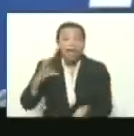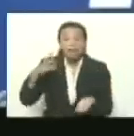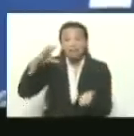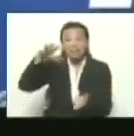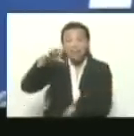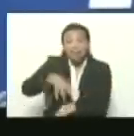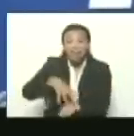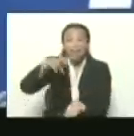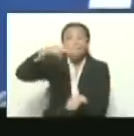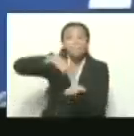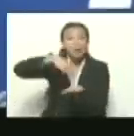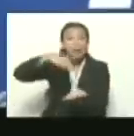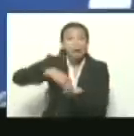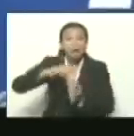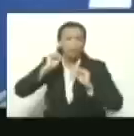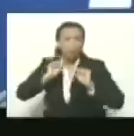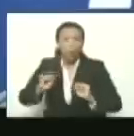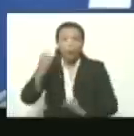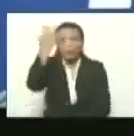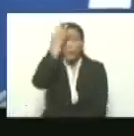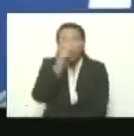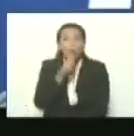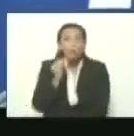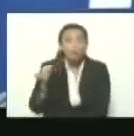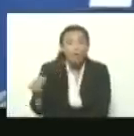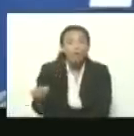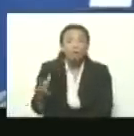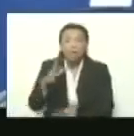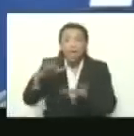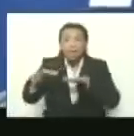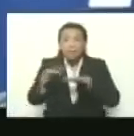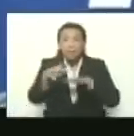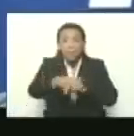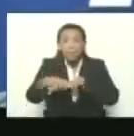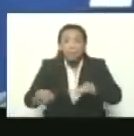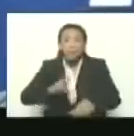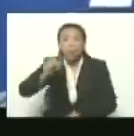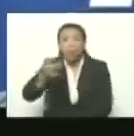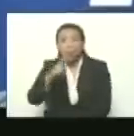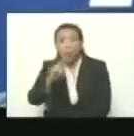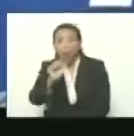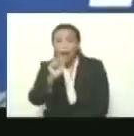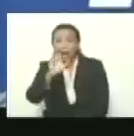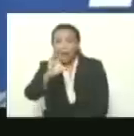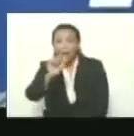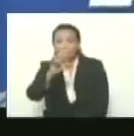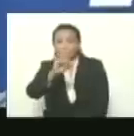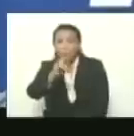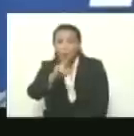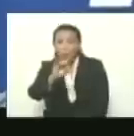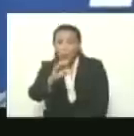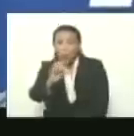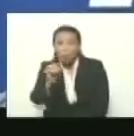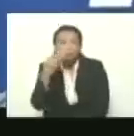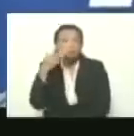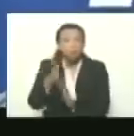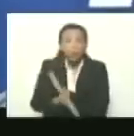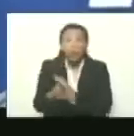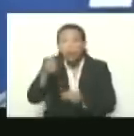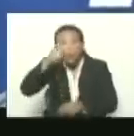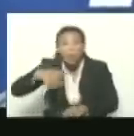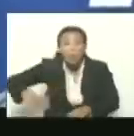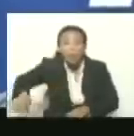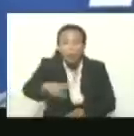Miranda, de Los Teques, del municipio de Guaycaipuro, presidente. Nosotros somos un pueblo que